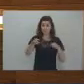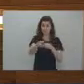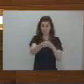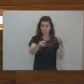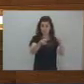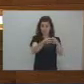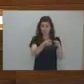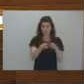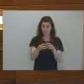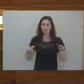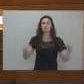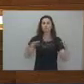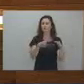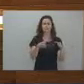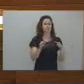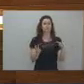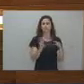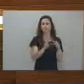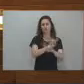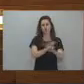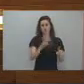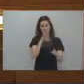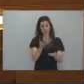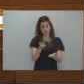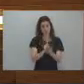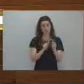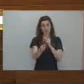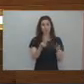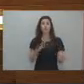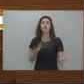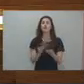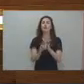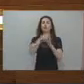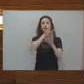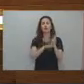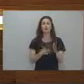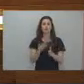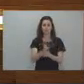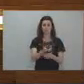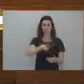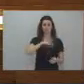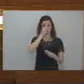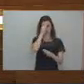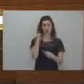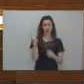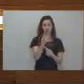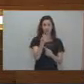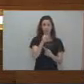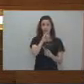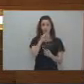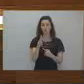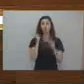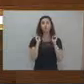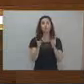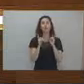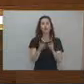porque reiteramos nuestra postura, la apuesta política que hicimos de forma transparente. Nosotros sí creemos que es necesario que una fuerza como Izquierda Unida, simplemente